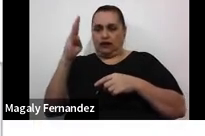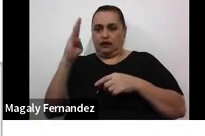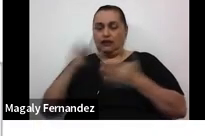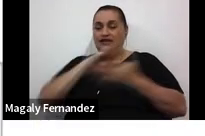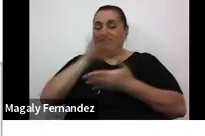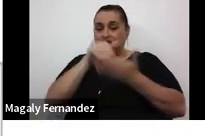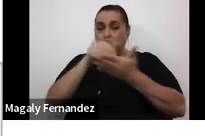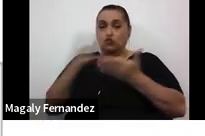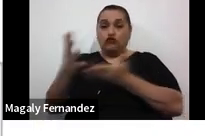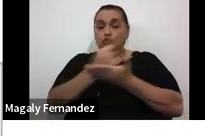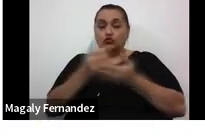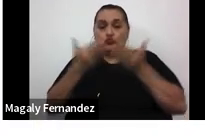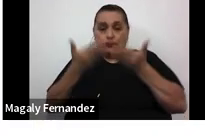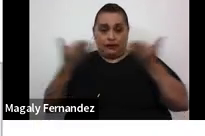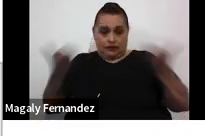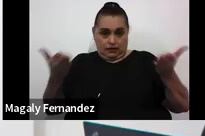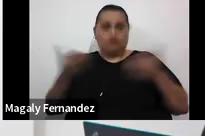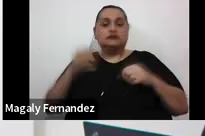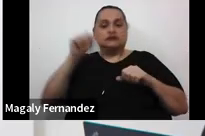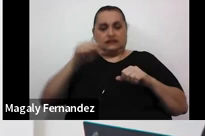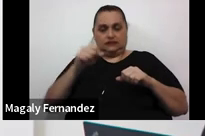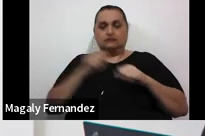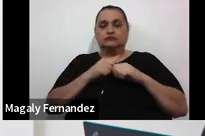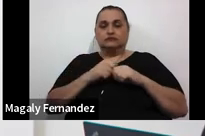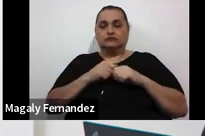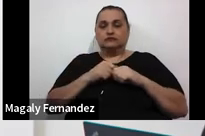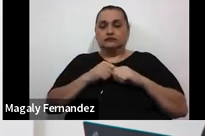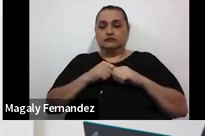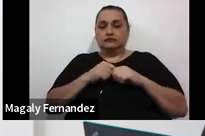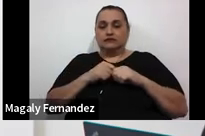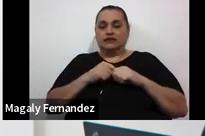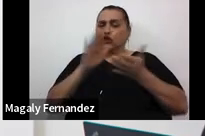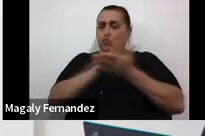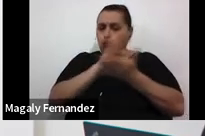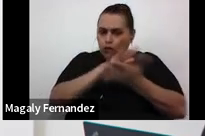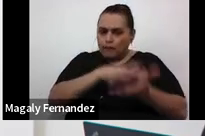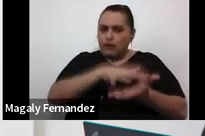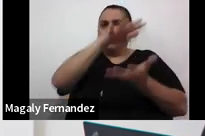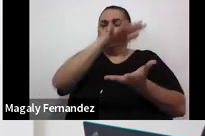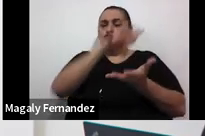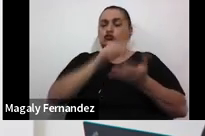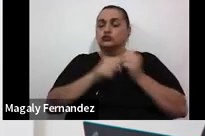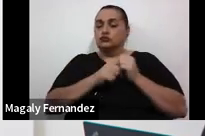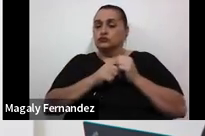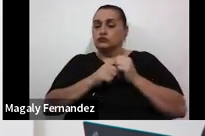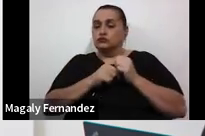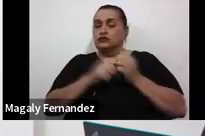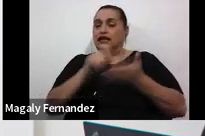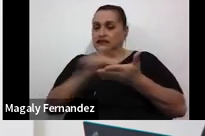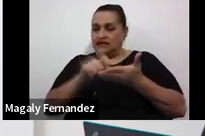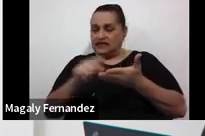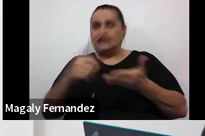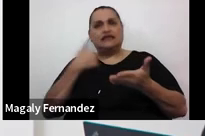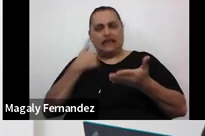recursos de materiales que va más allá incluso de la documentación escrita tienen